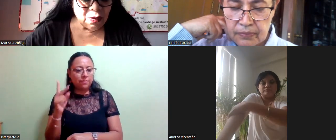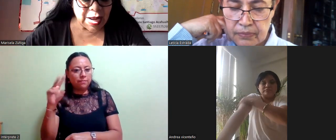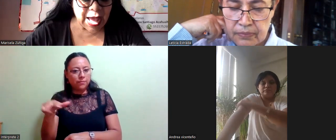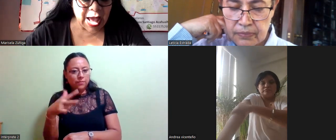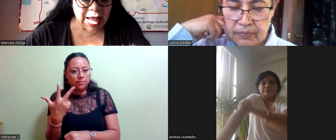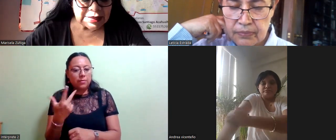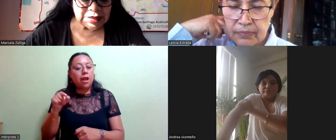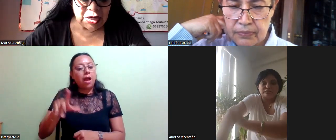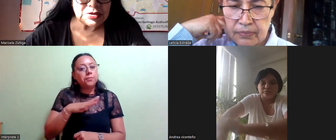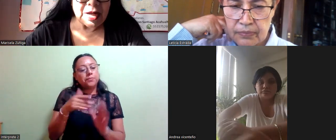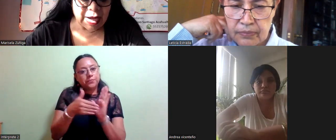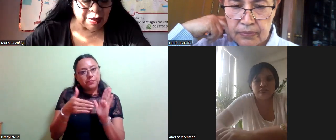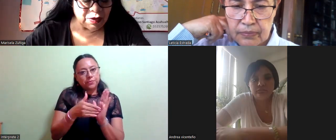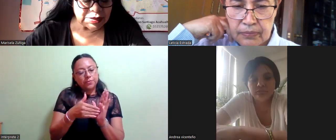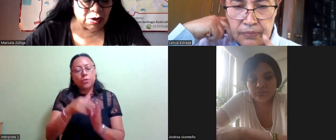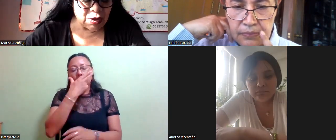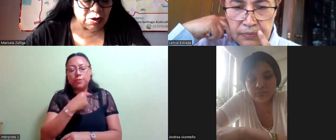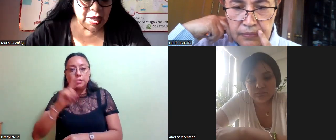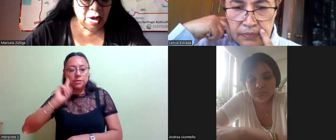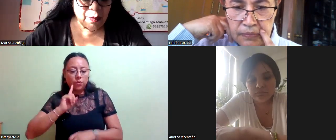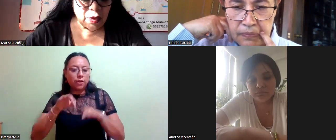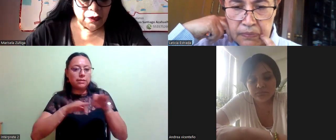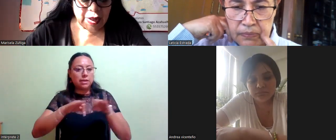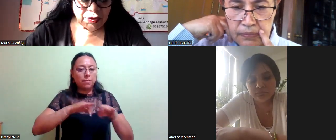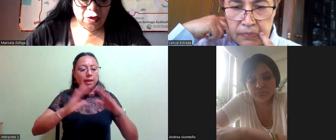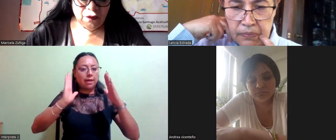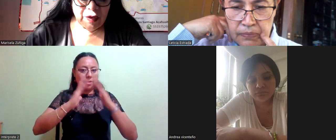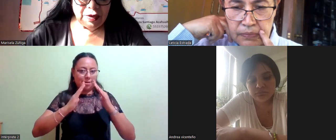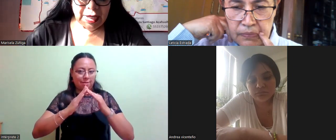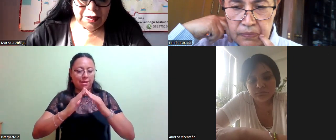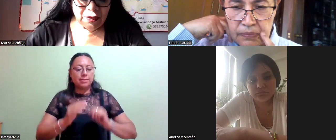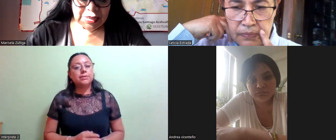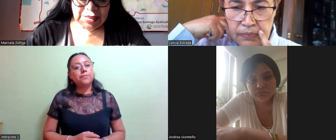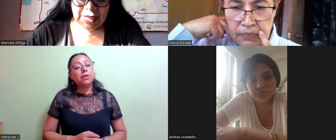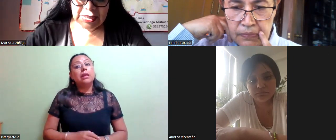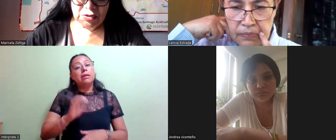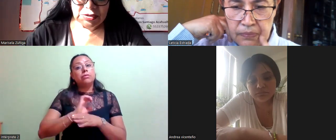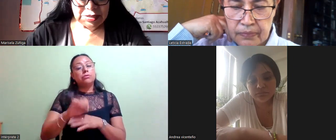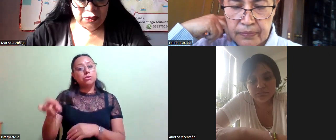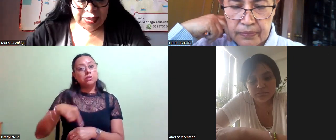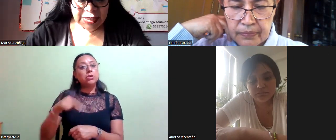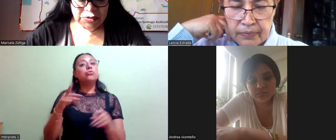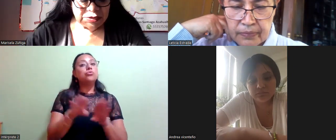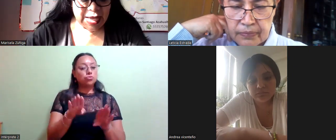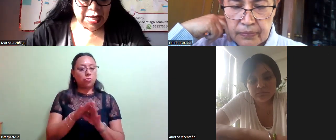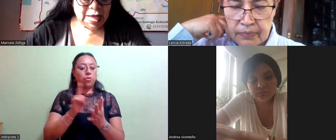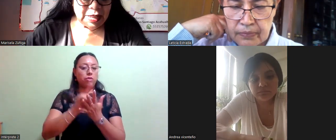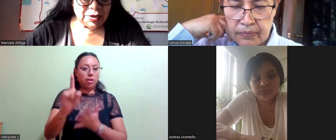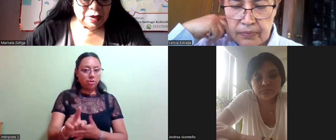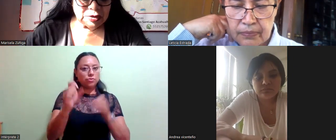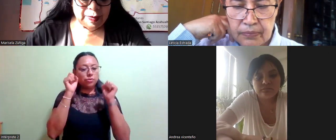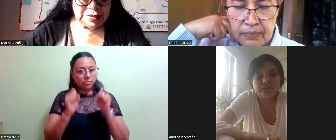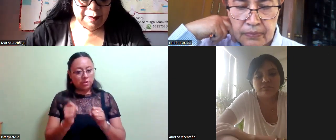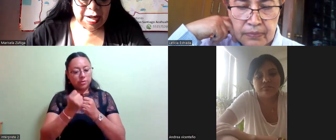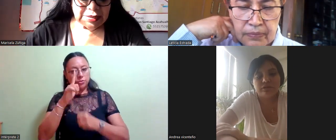se regula a las y los trabajadores del hogar. Por lo tanto, fueron acreedores de derechos de seguridad social.